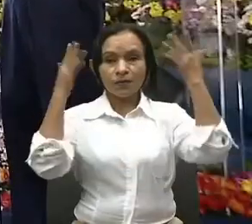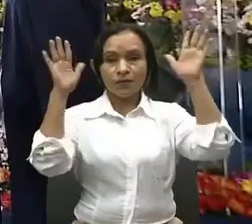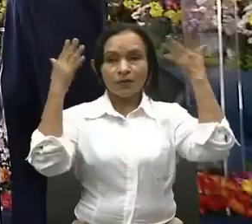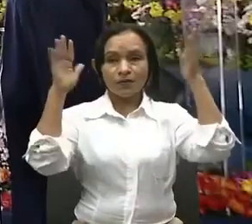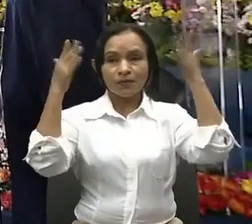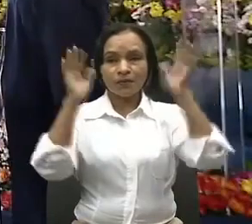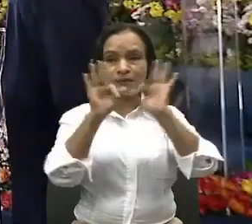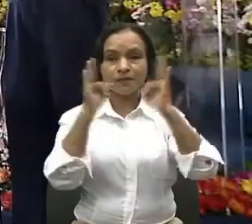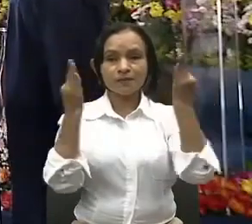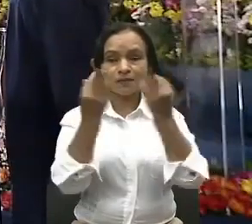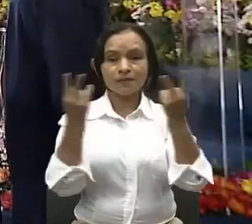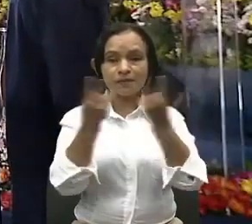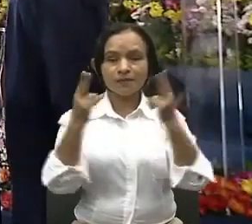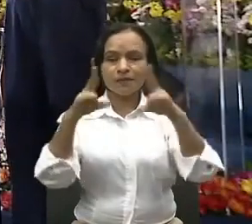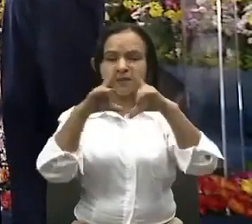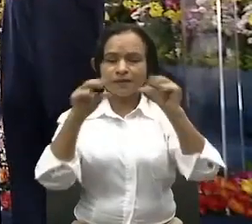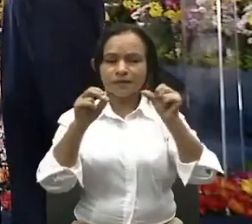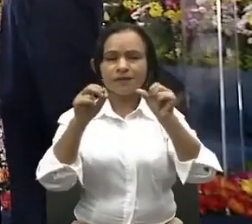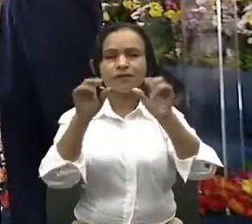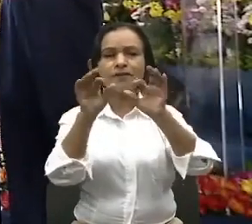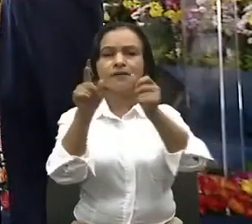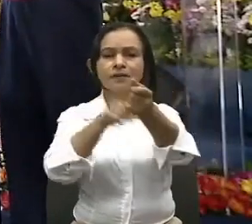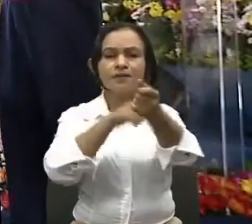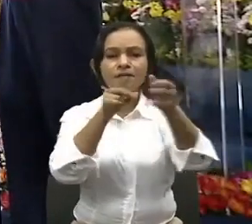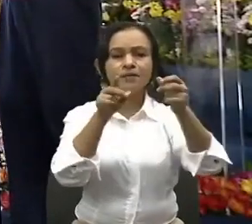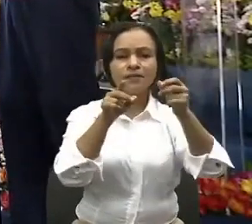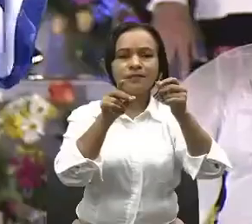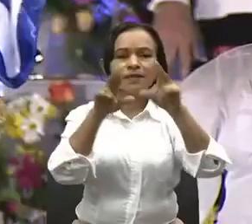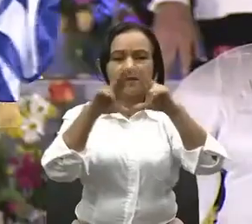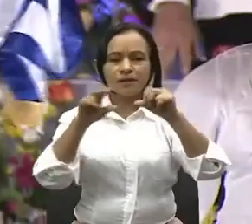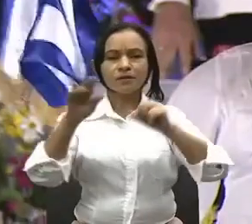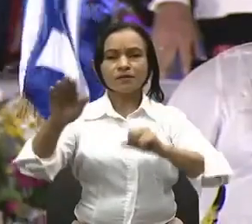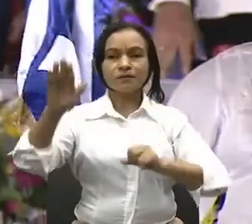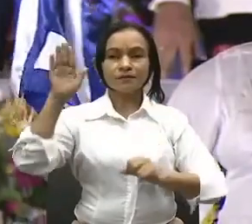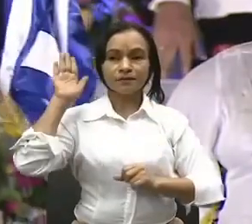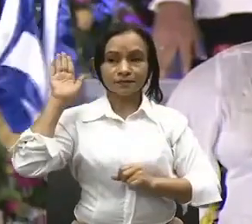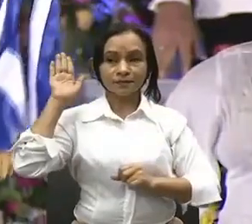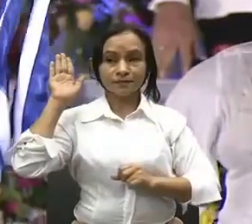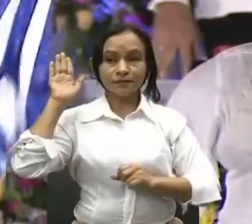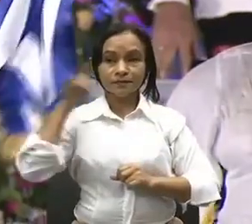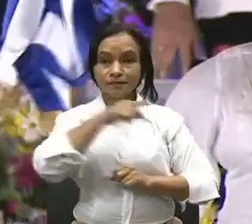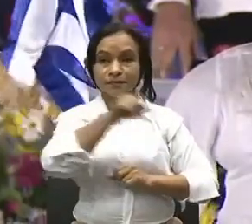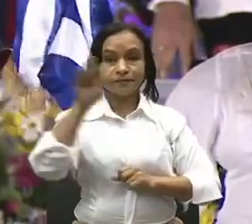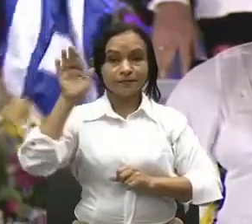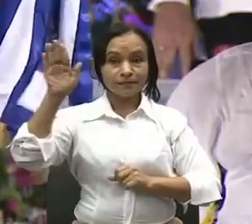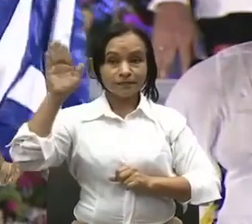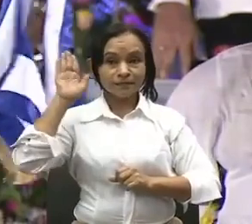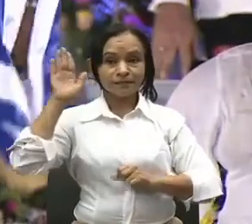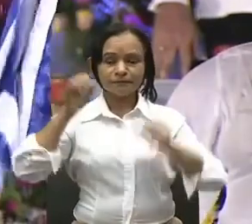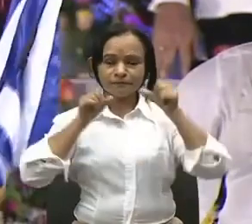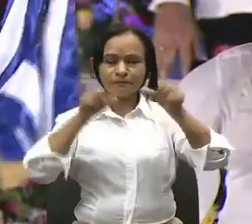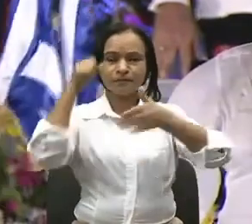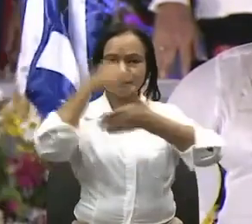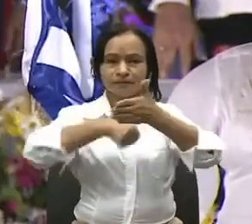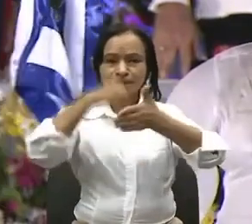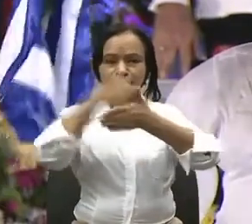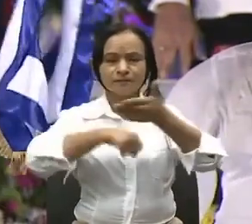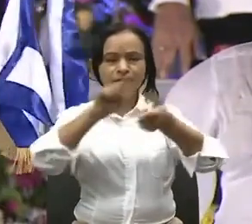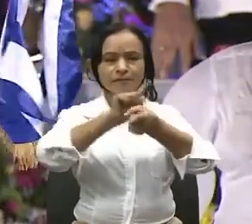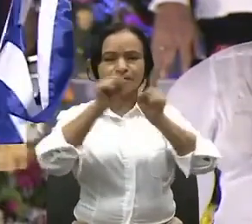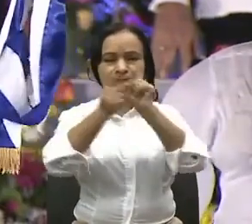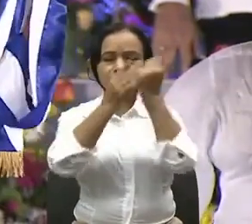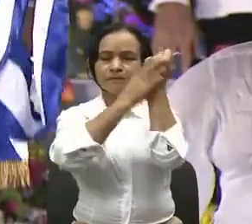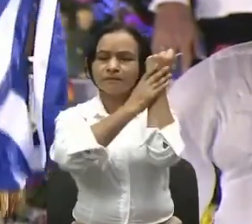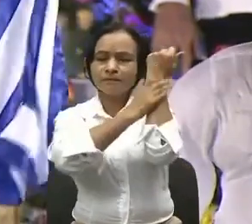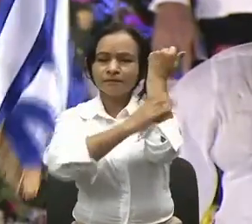familias nicaragüenses, hermanos nicaragüenses, vamos a jurar nuestro compromiso de seguir luchando para erradicar la